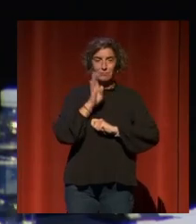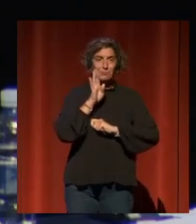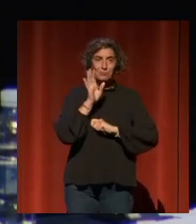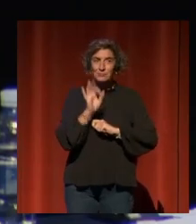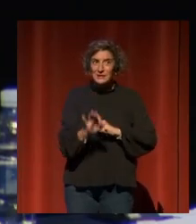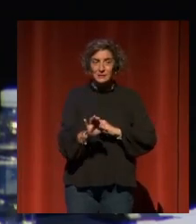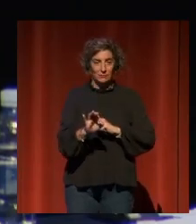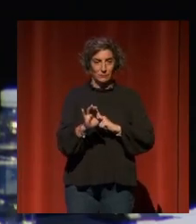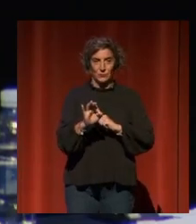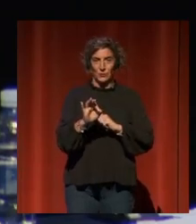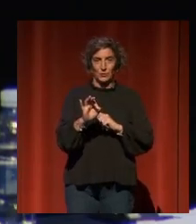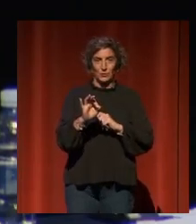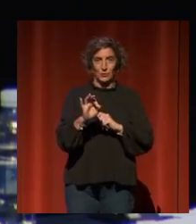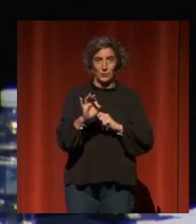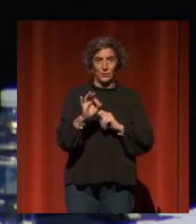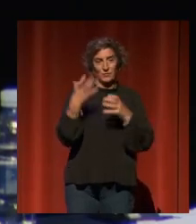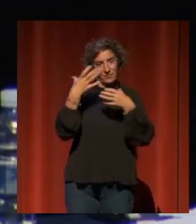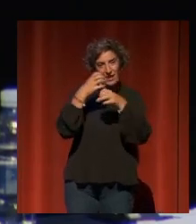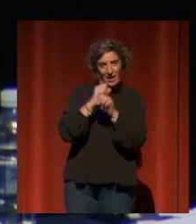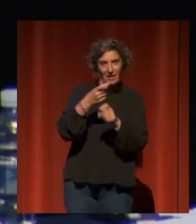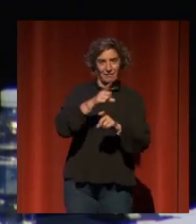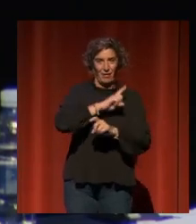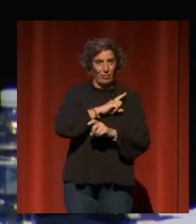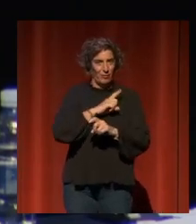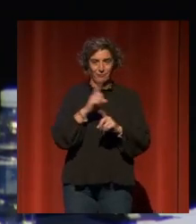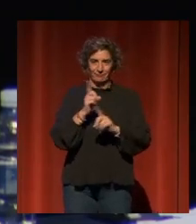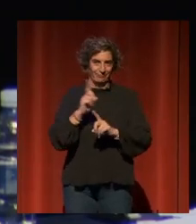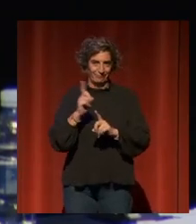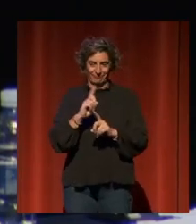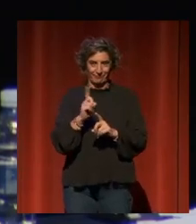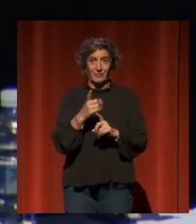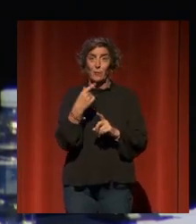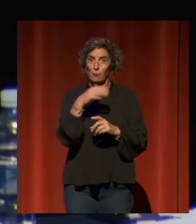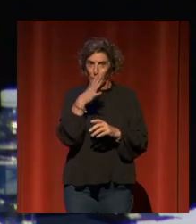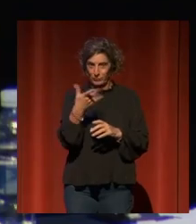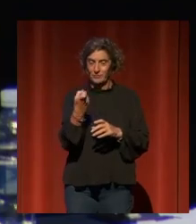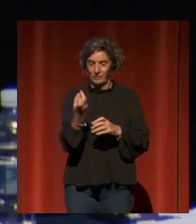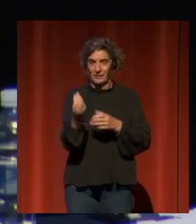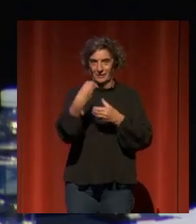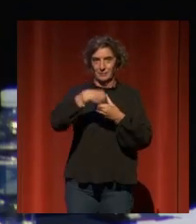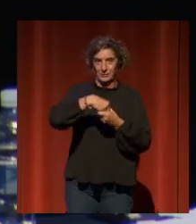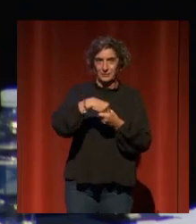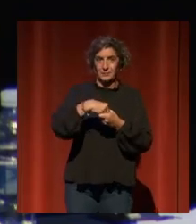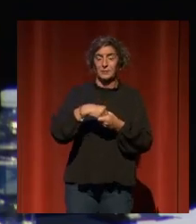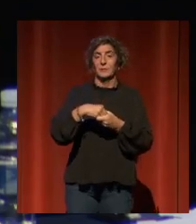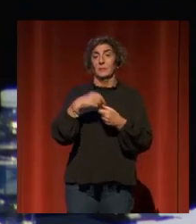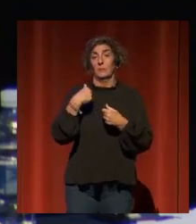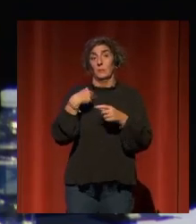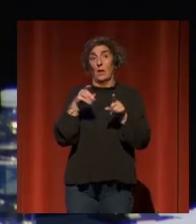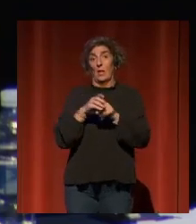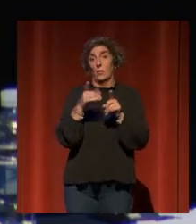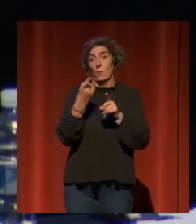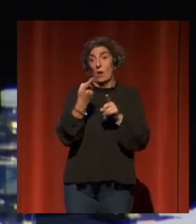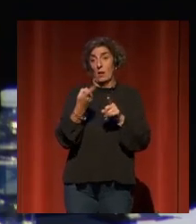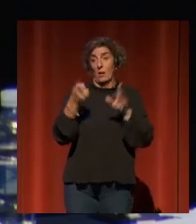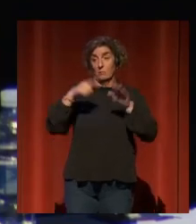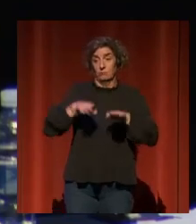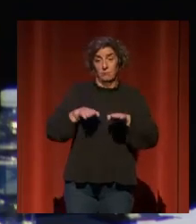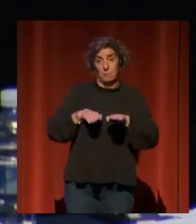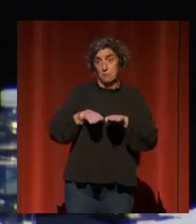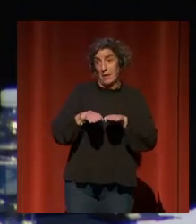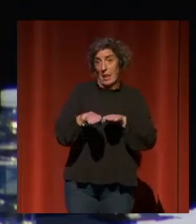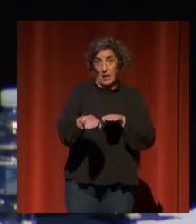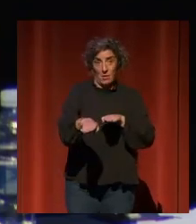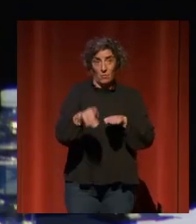mismo nivel de atención política eh puedo eh hacer un paralelo con nuestra situación